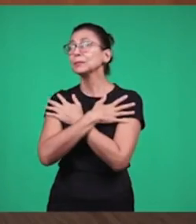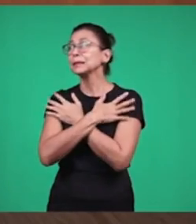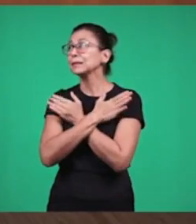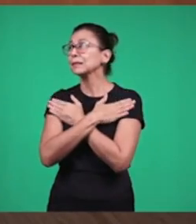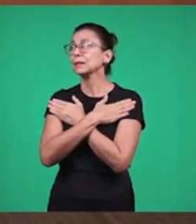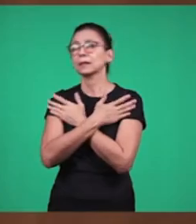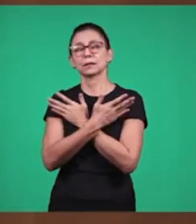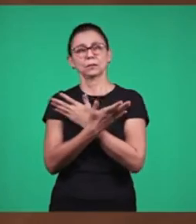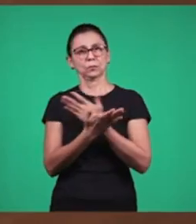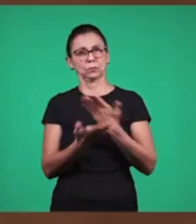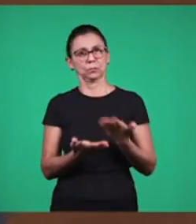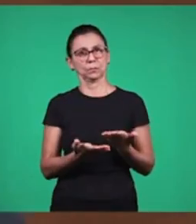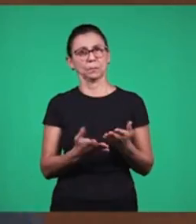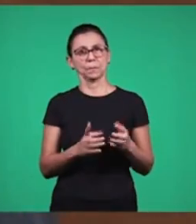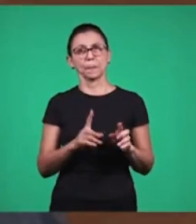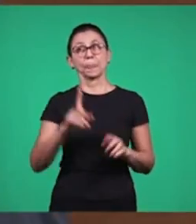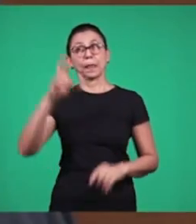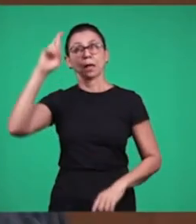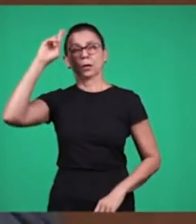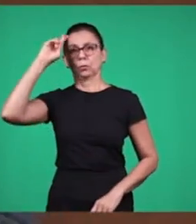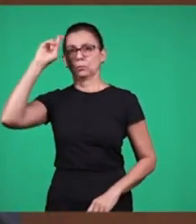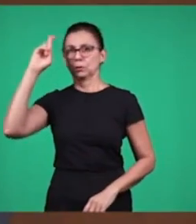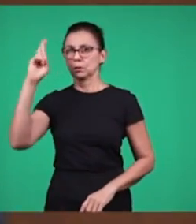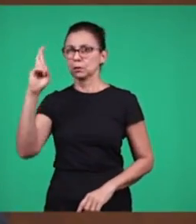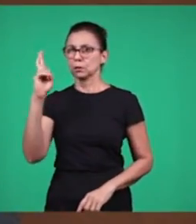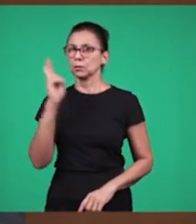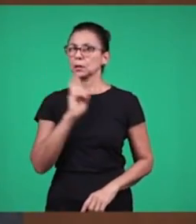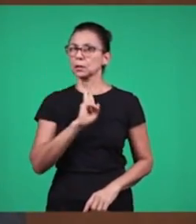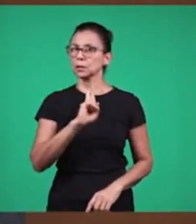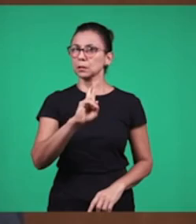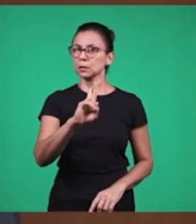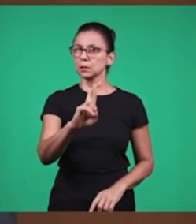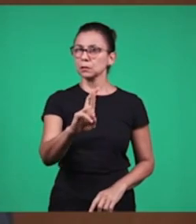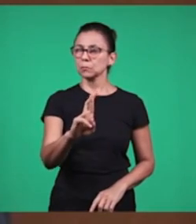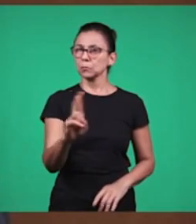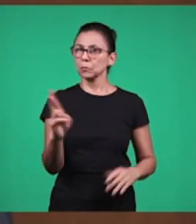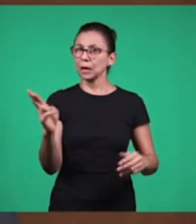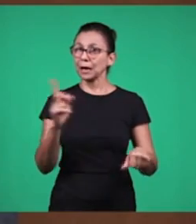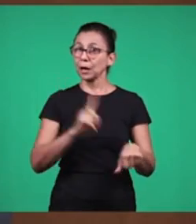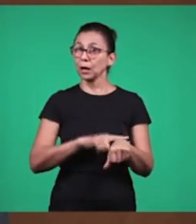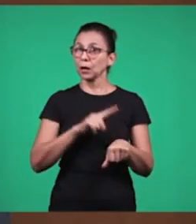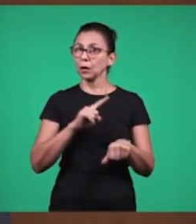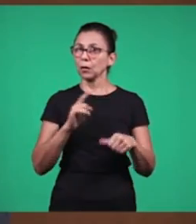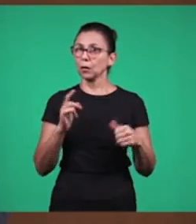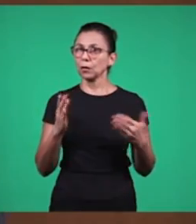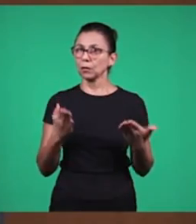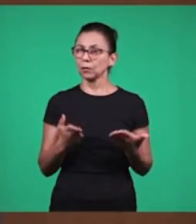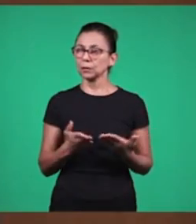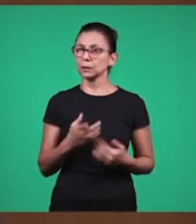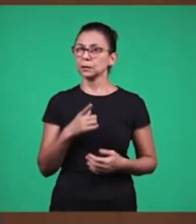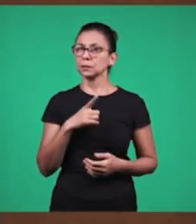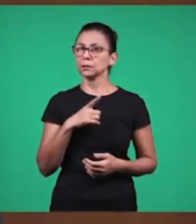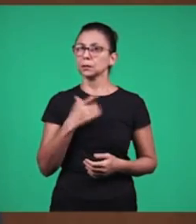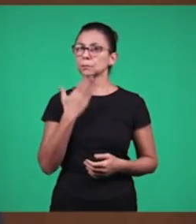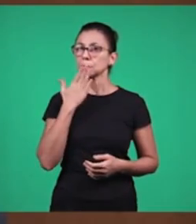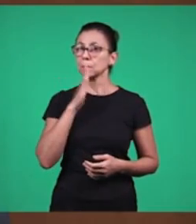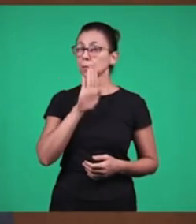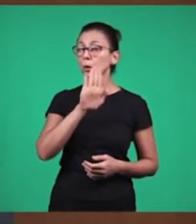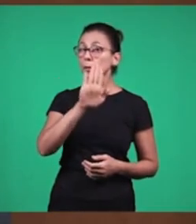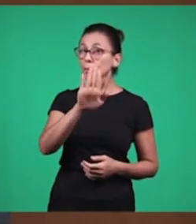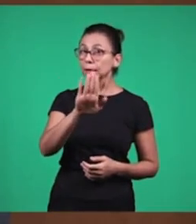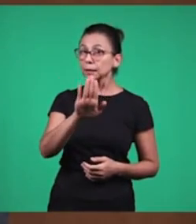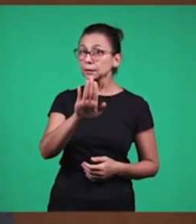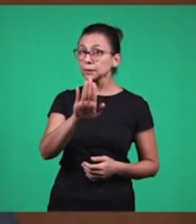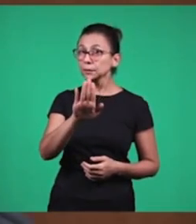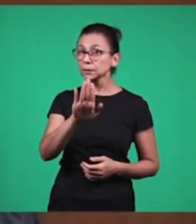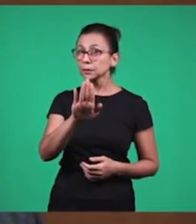desempleo? Mas el Señor ya te está respondiendo. Y Él da una palabra en el